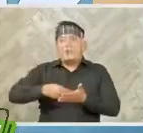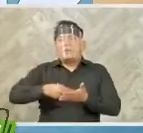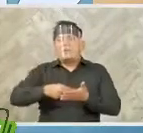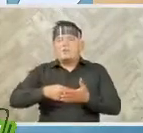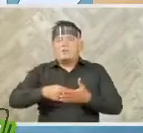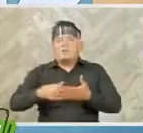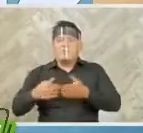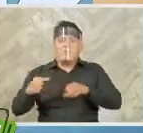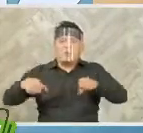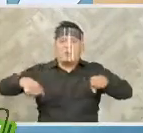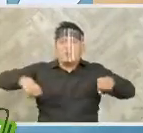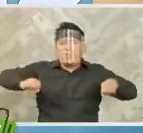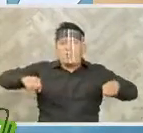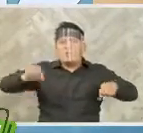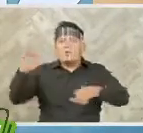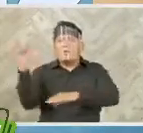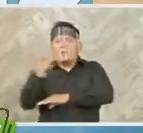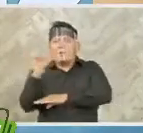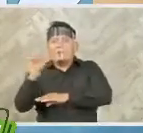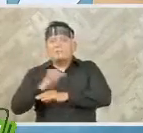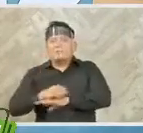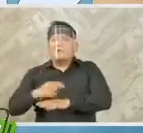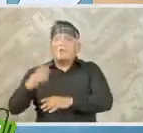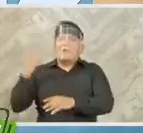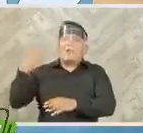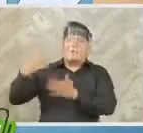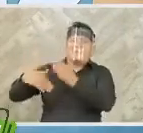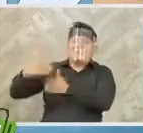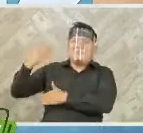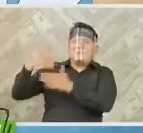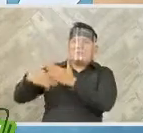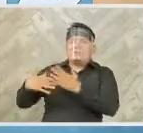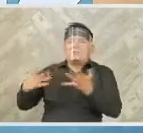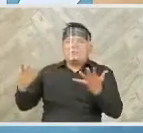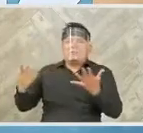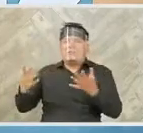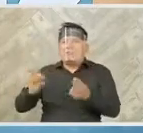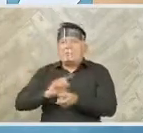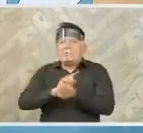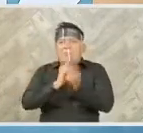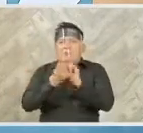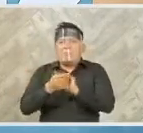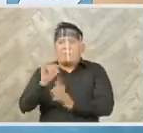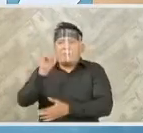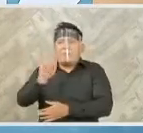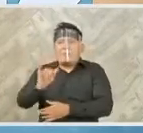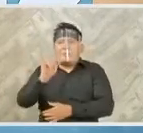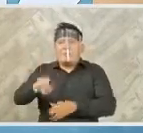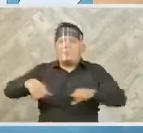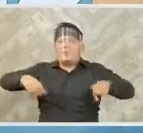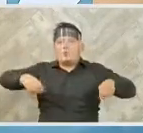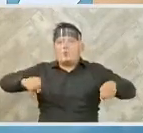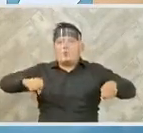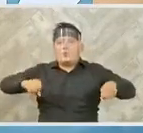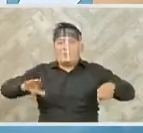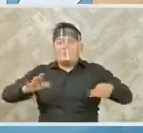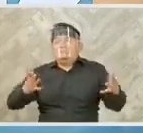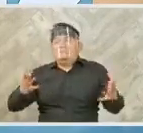nuevas que tanto necesita desde hace muchos años, que no se cambian este parque automotor en la ciudad de San José de Cúcuta para la